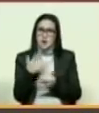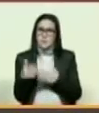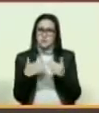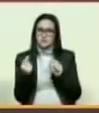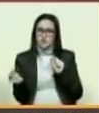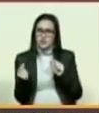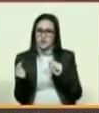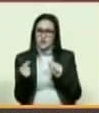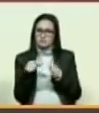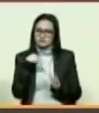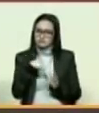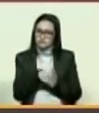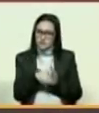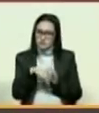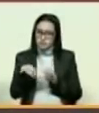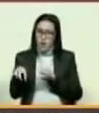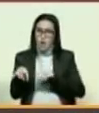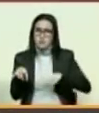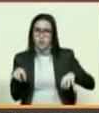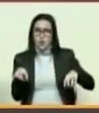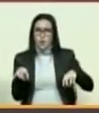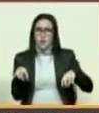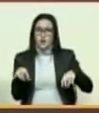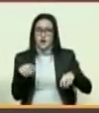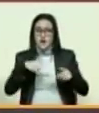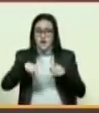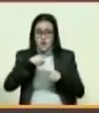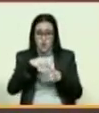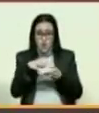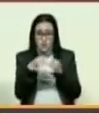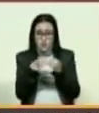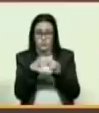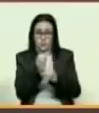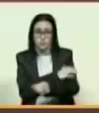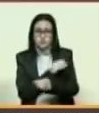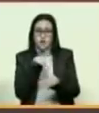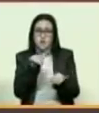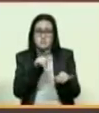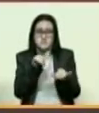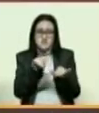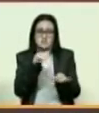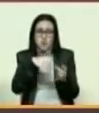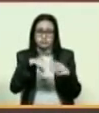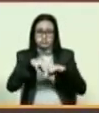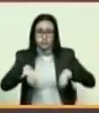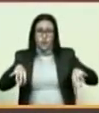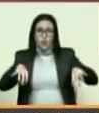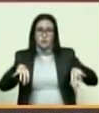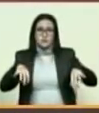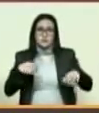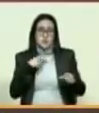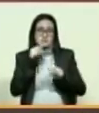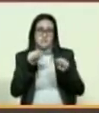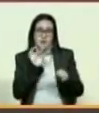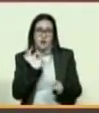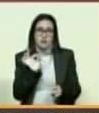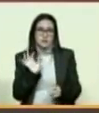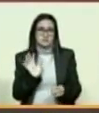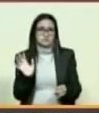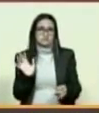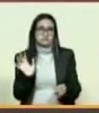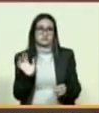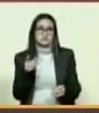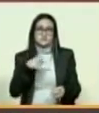de diálogo es las profundas divisiones que tienen entre ellos los sectores de la oposición. No voy a hacer mención porque, bueno, porque tiene que ver con